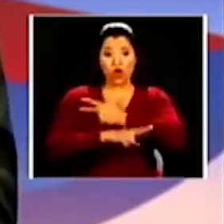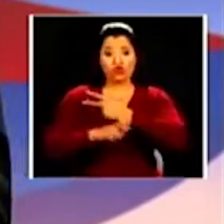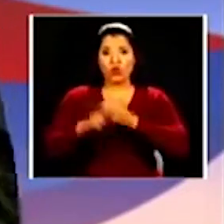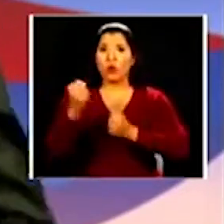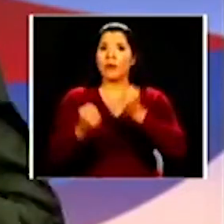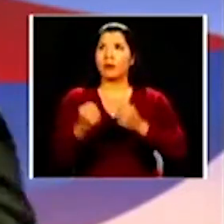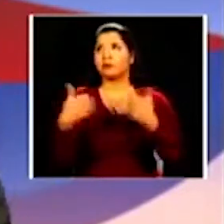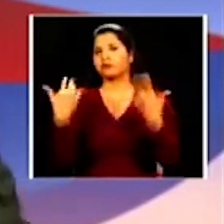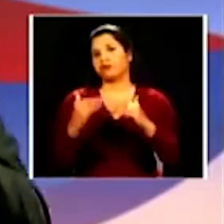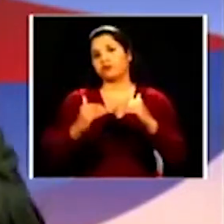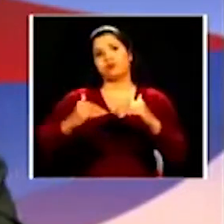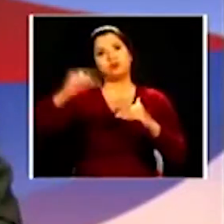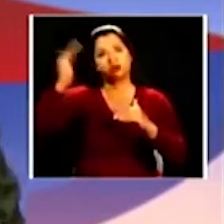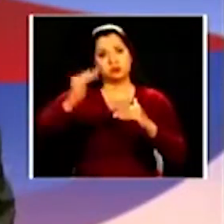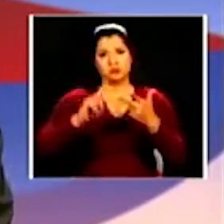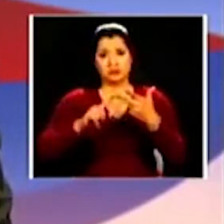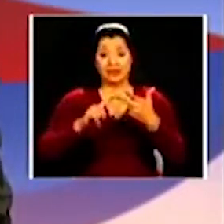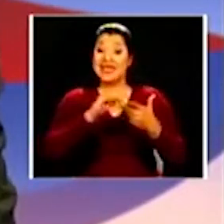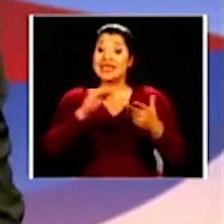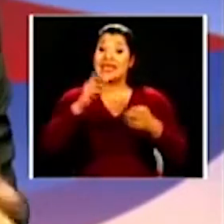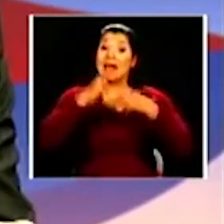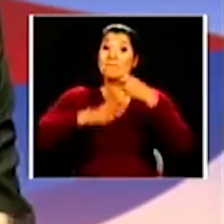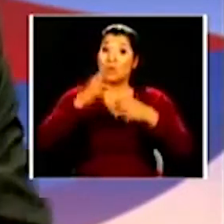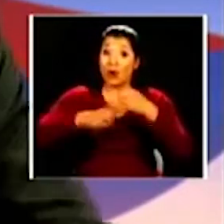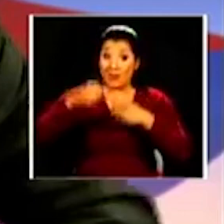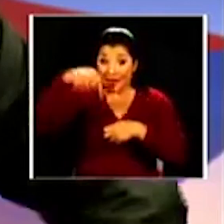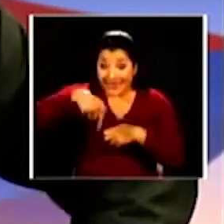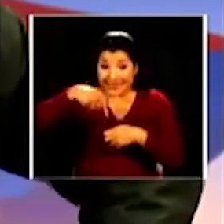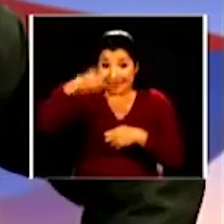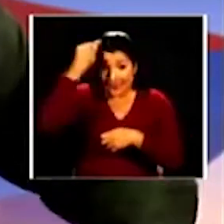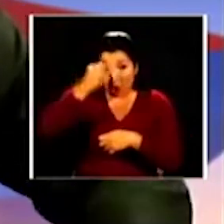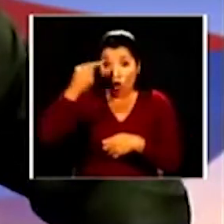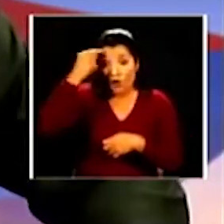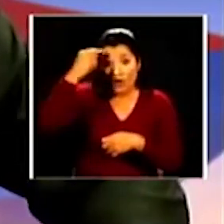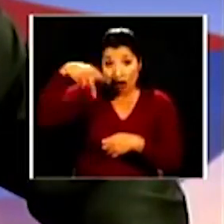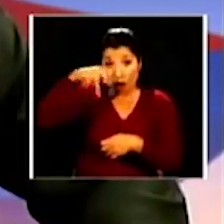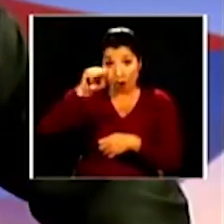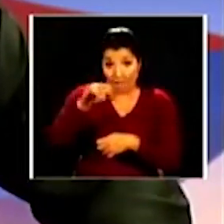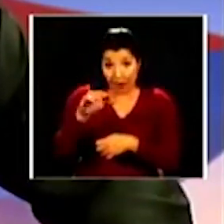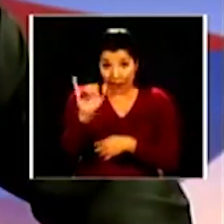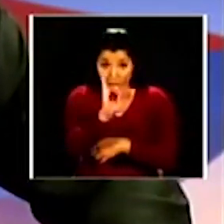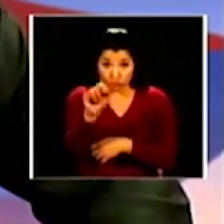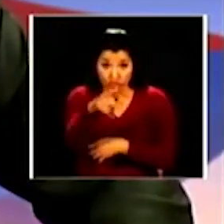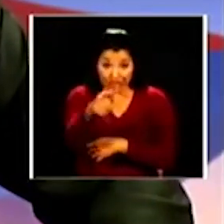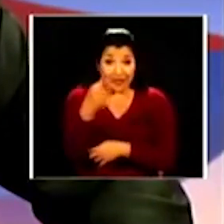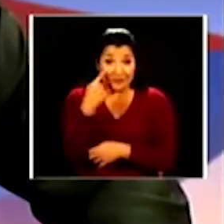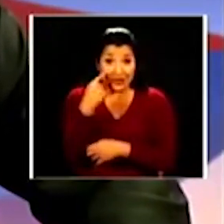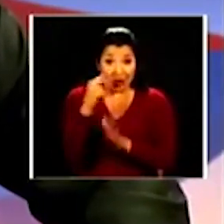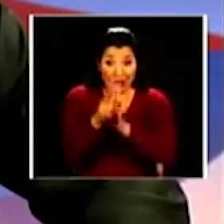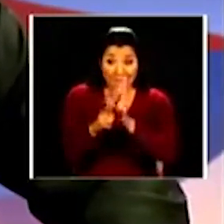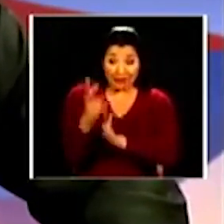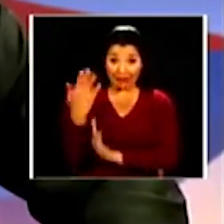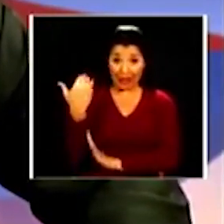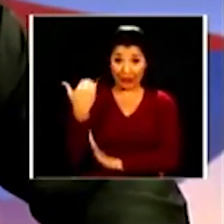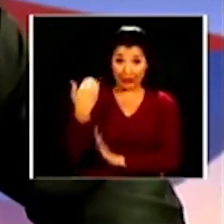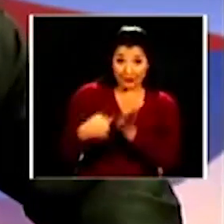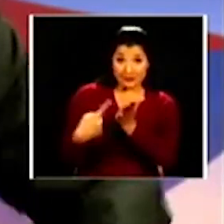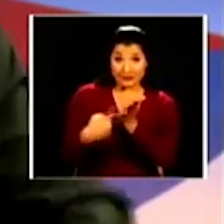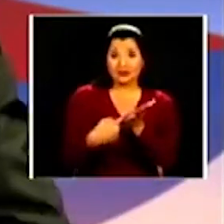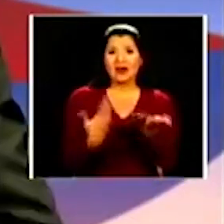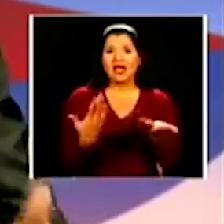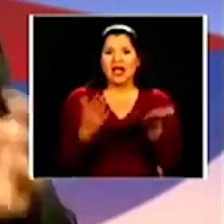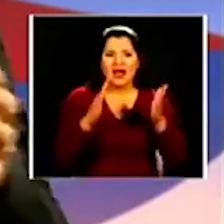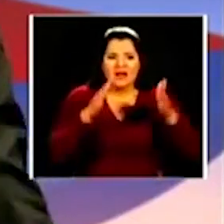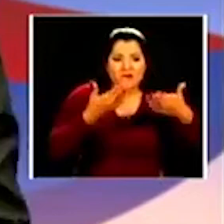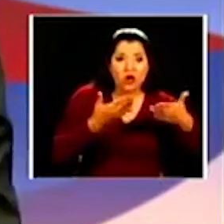problema es que el enfoque en este gobierno, como bien lo veíamos en el video de don Carlos del debate pasado, han sido los delincuentes, no han sido las